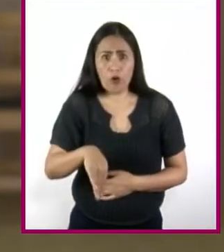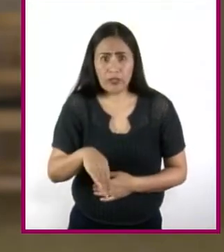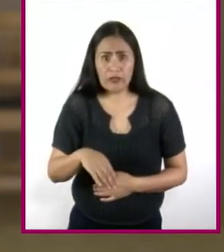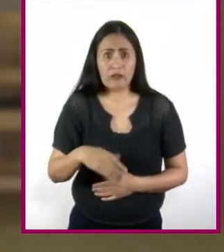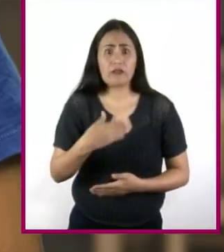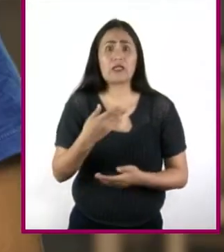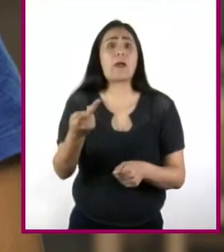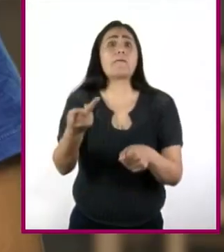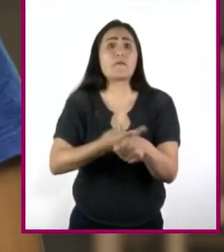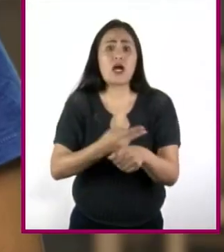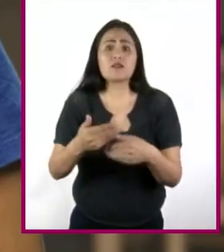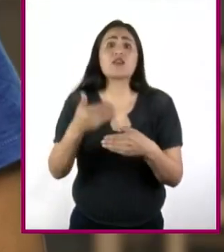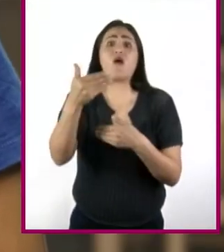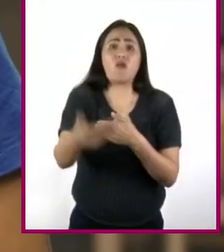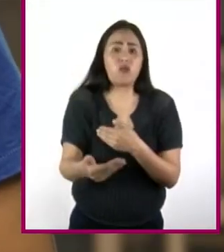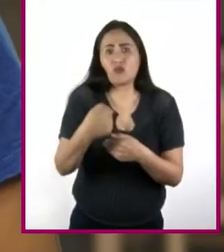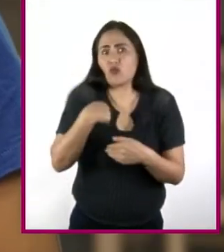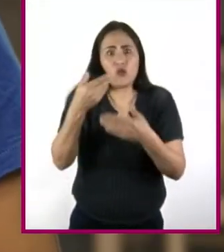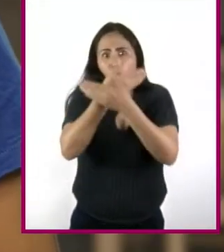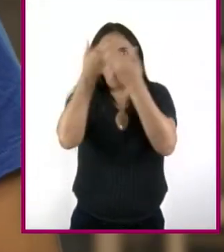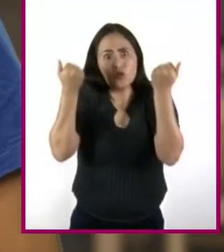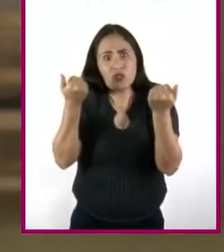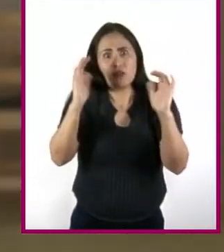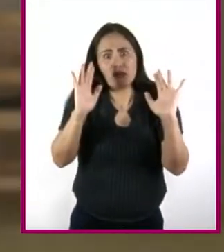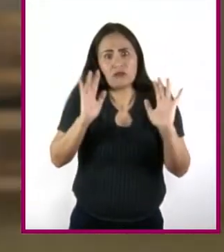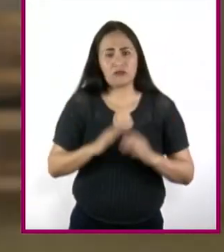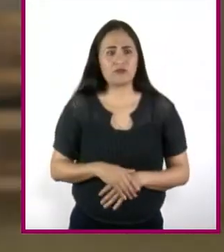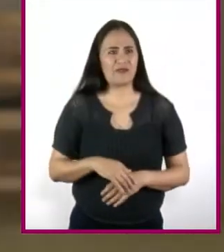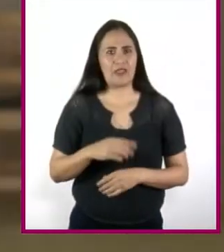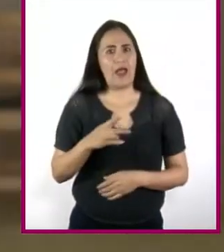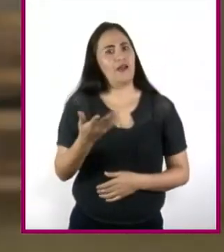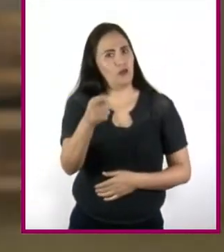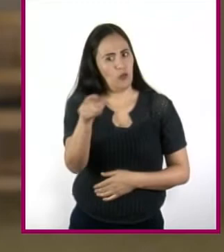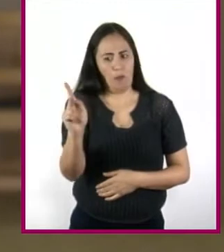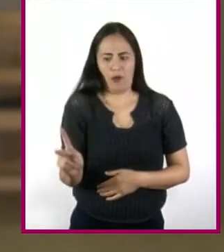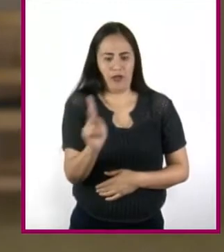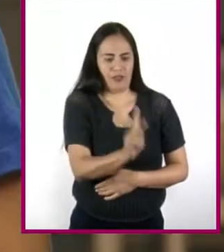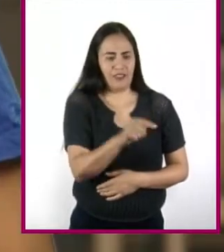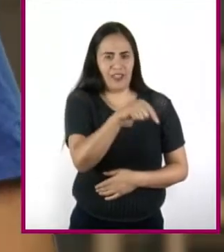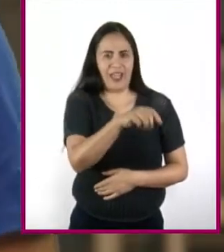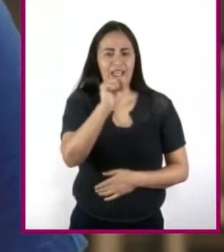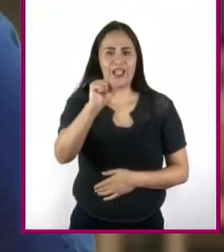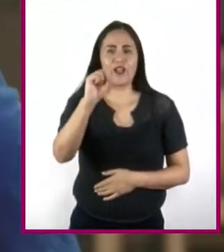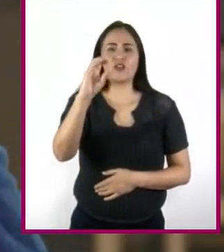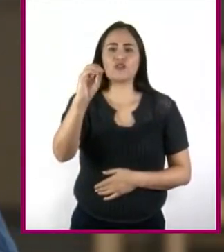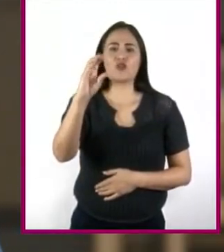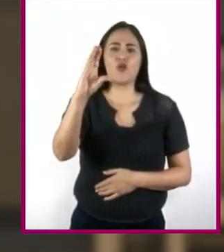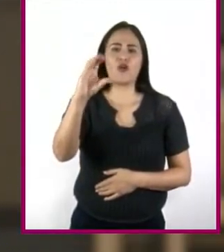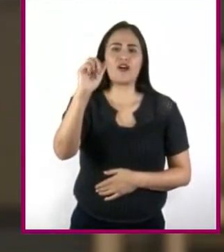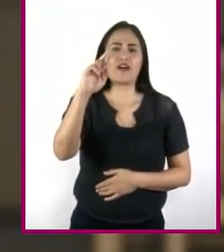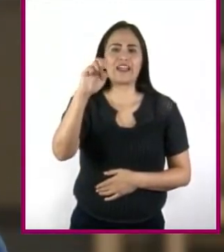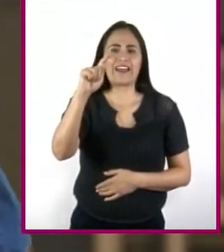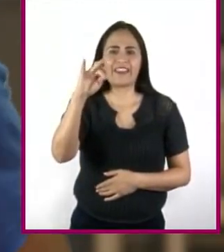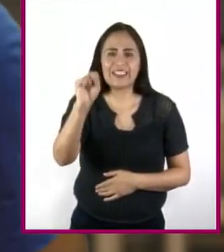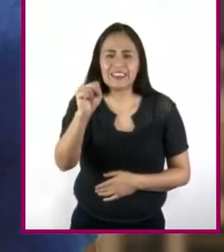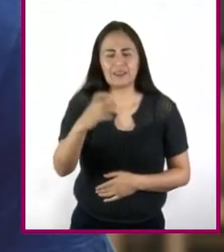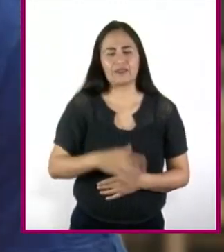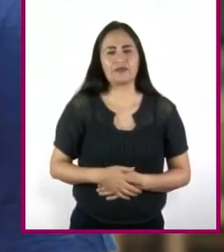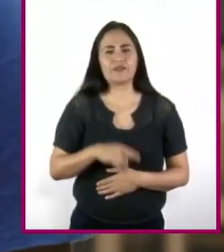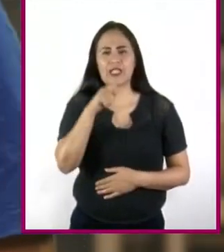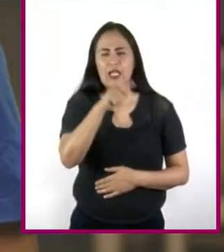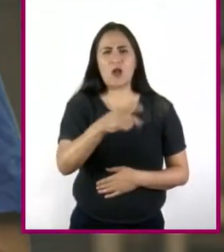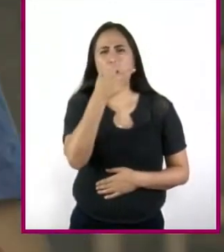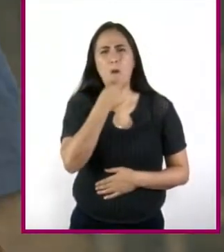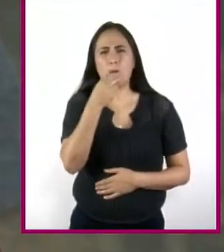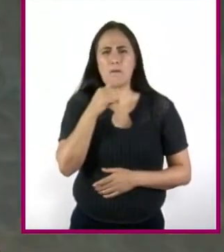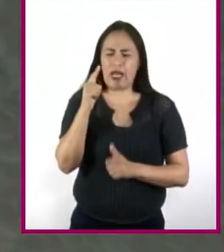es que pasa algo. Ah, como el buen Sócrates. ¿Por qué como Sócrates? Sócrates era este señor